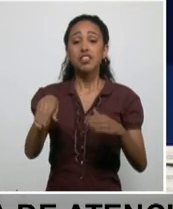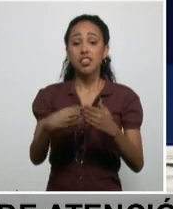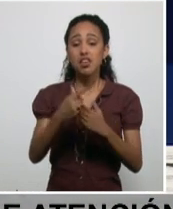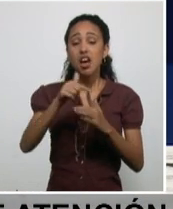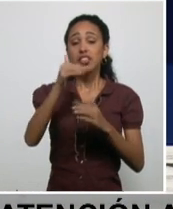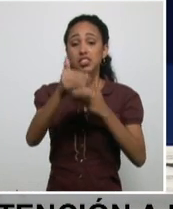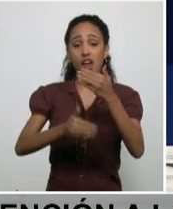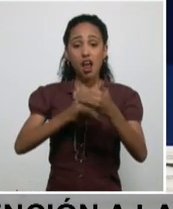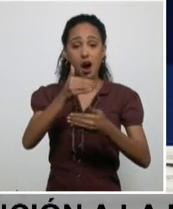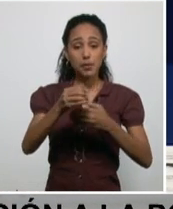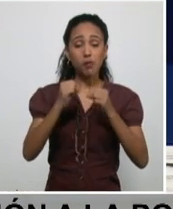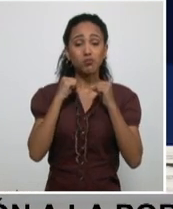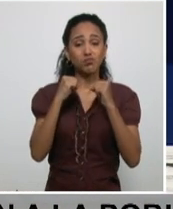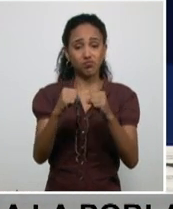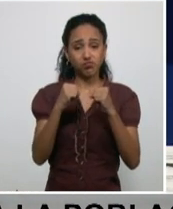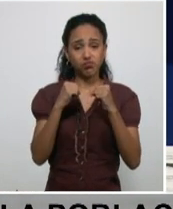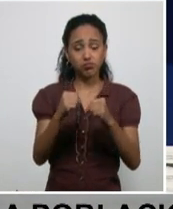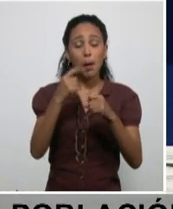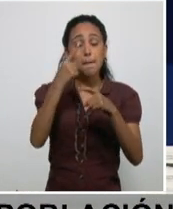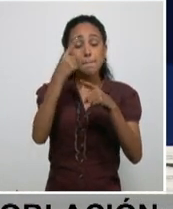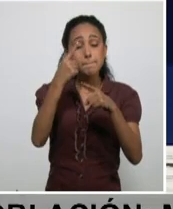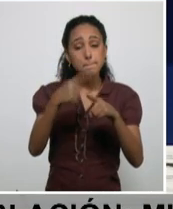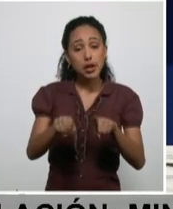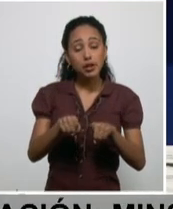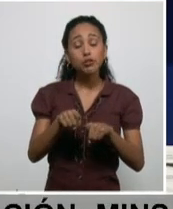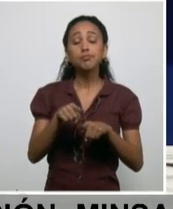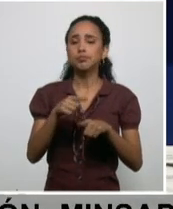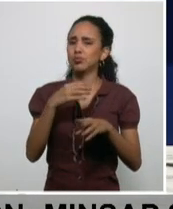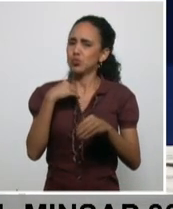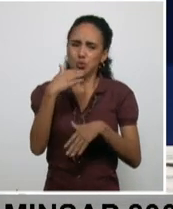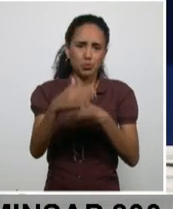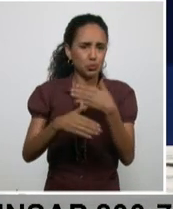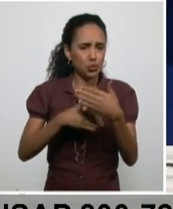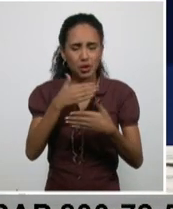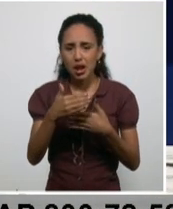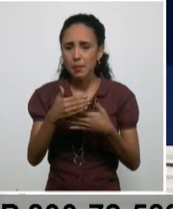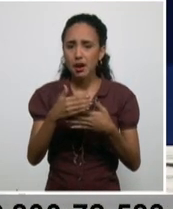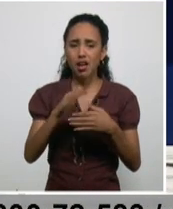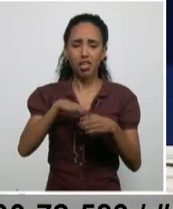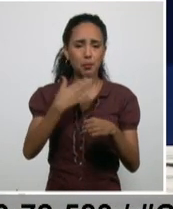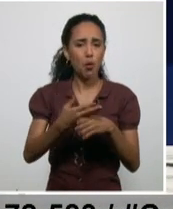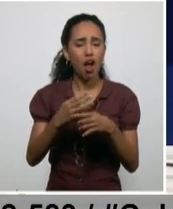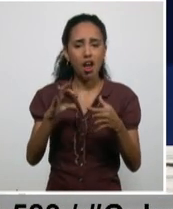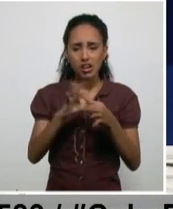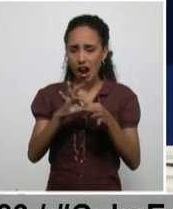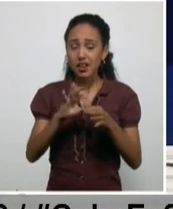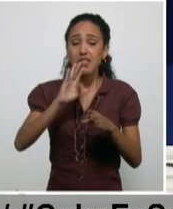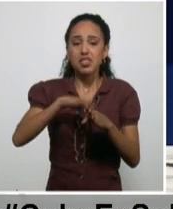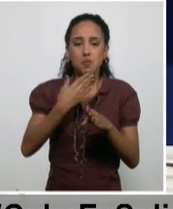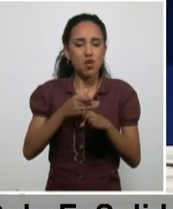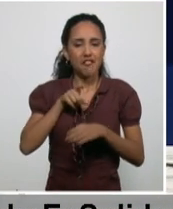terapia intensiva, pero tuvo muchos cuadros de agravamiento y finalmente fallece también en el día de